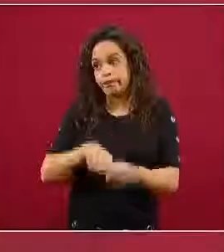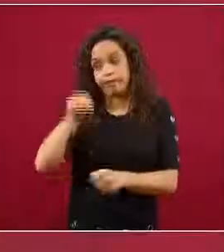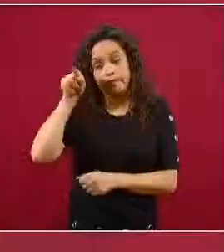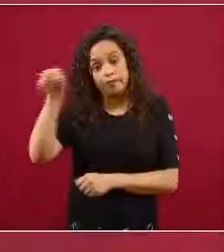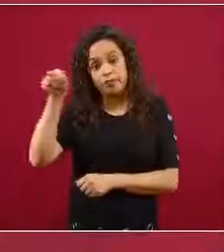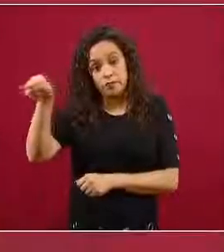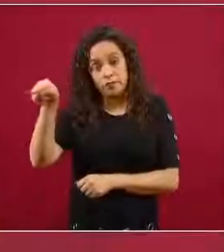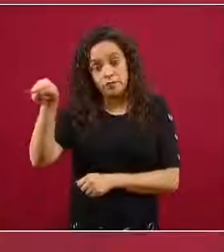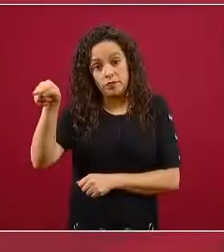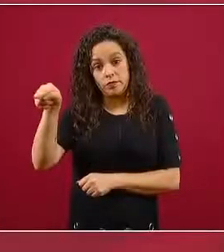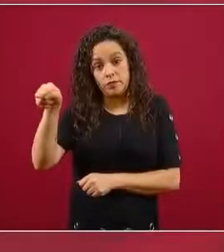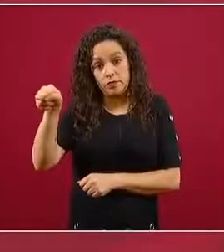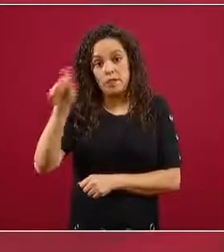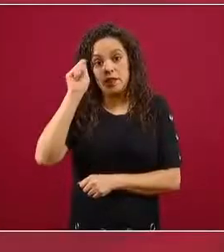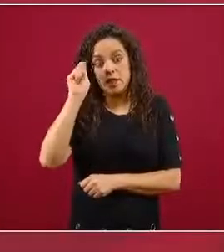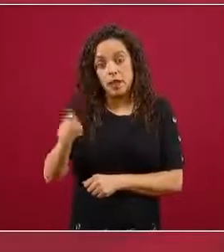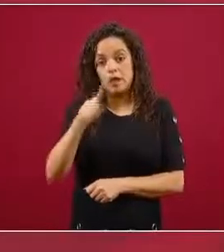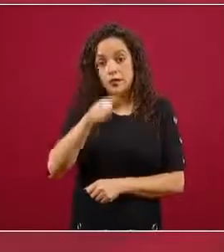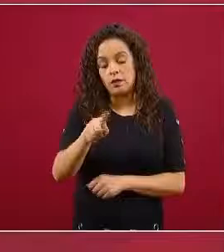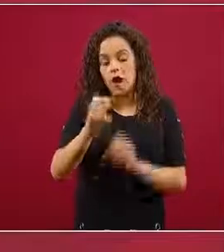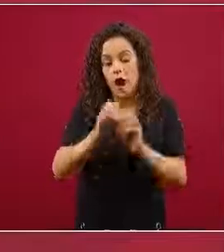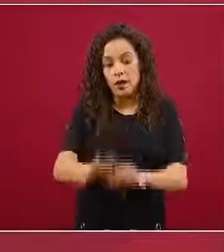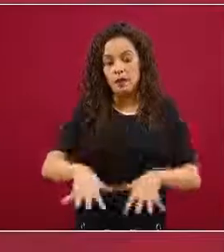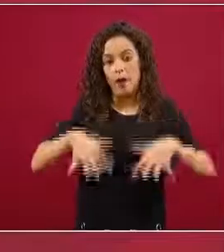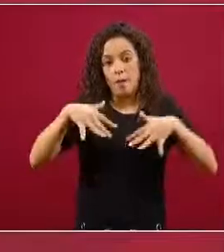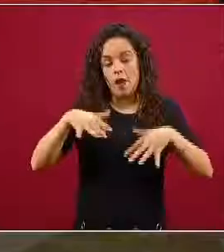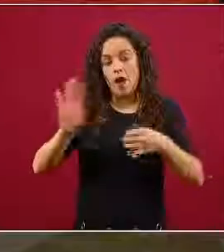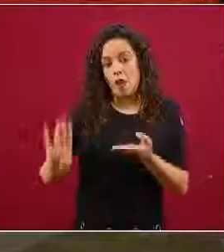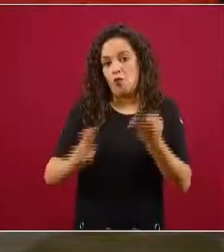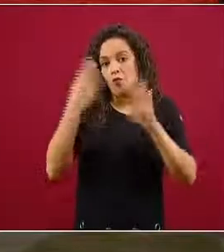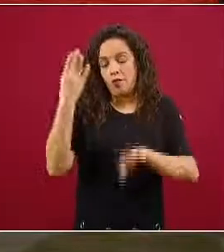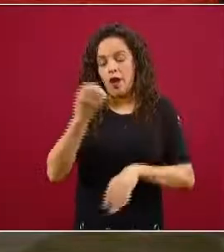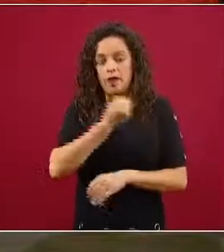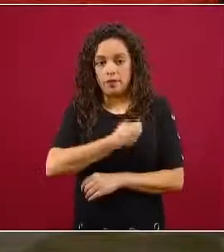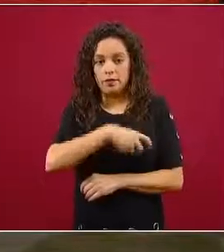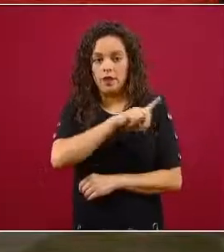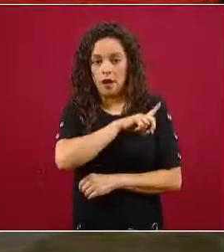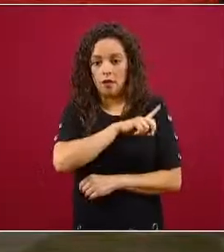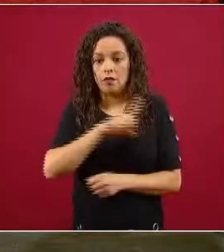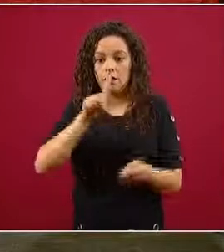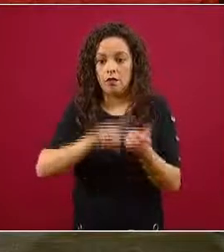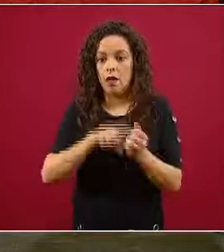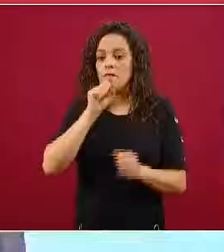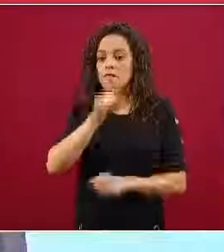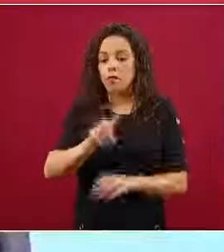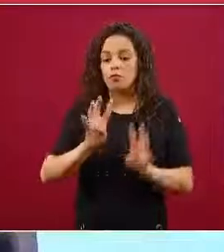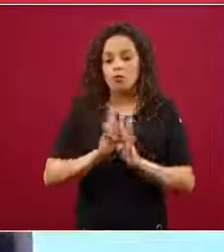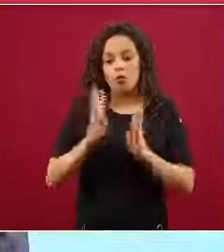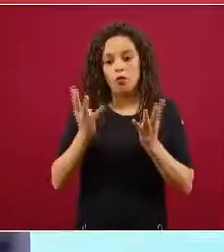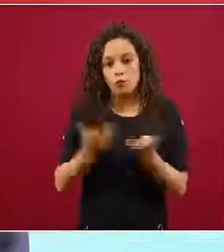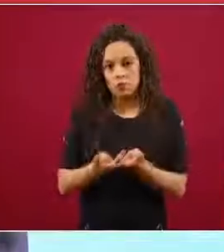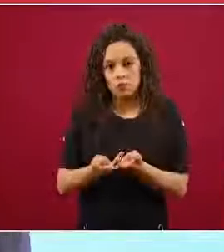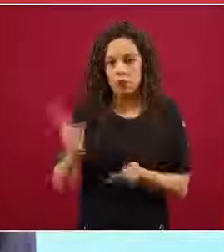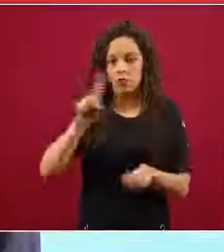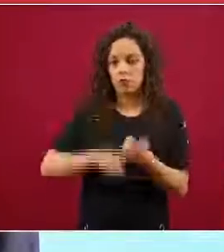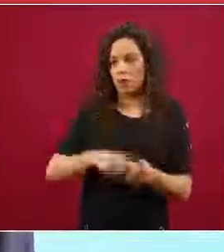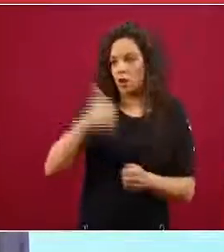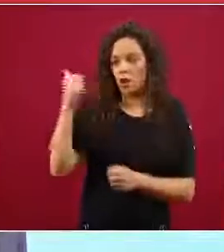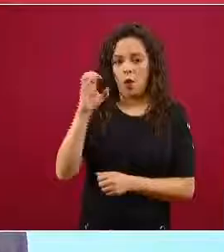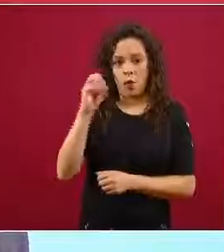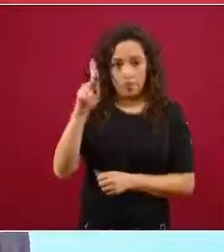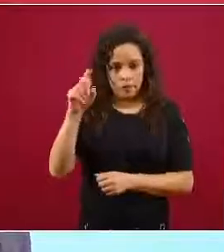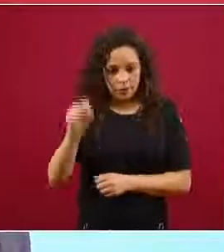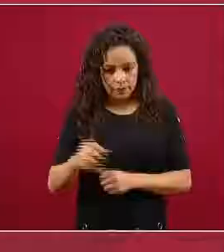de México en la Asamblea Mundial de la Salud y lo mismo en el Consejo Directivo de la Organización Panamericana de la Salud, y es un gran